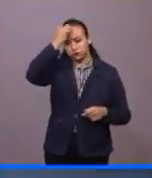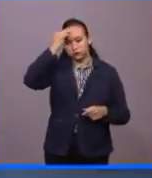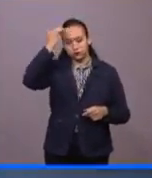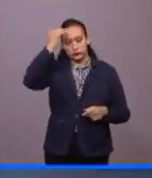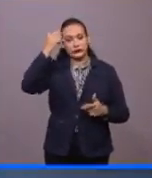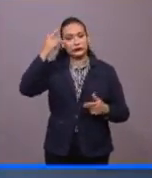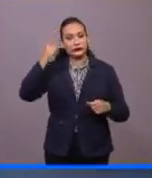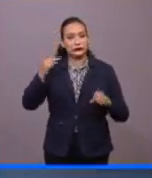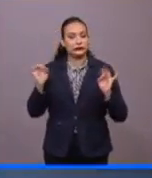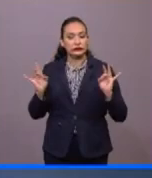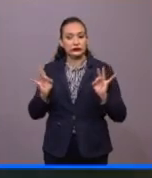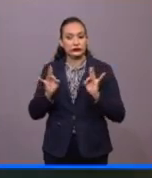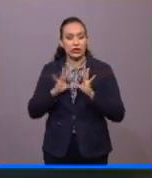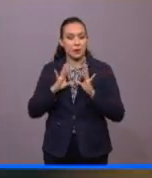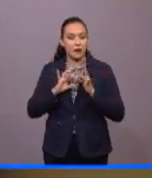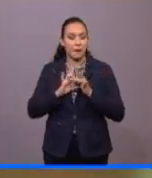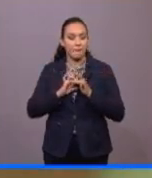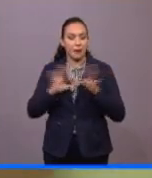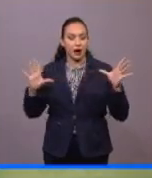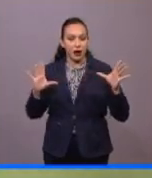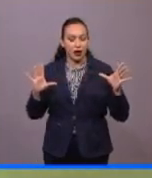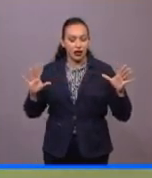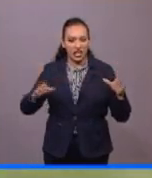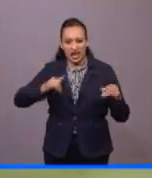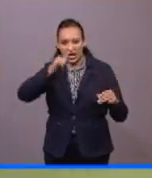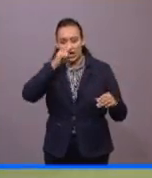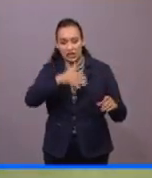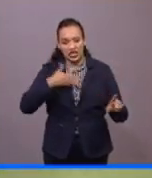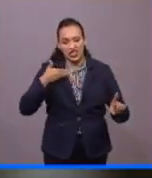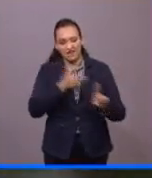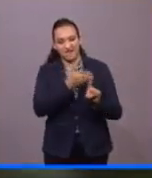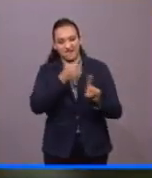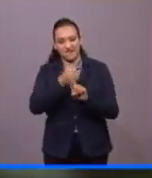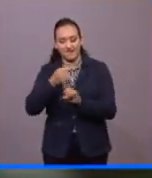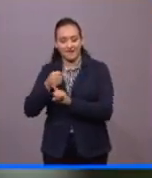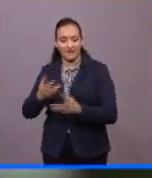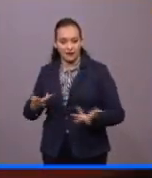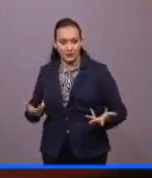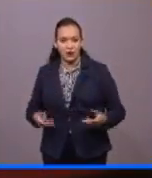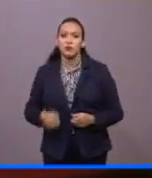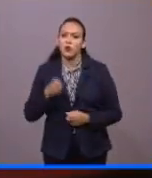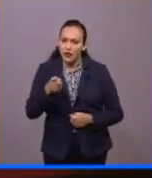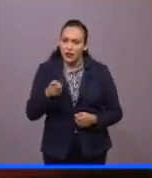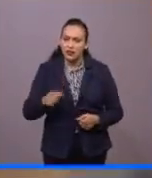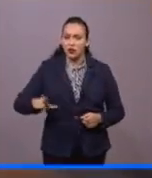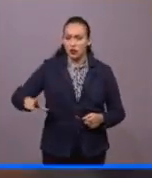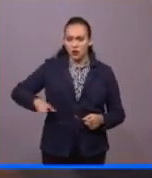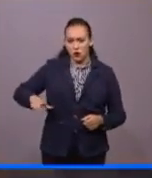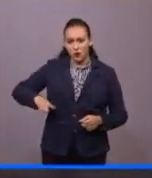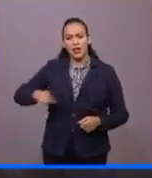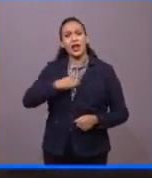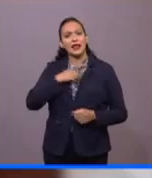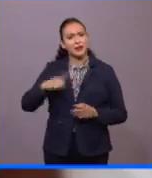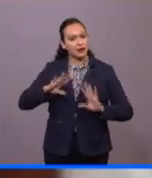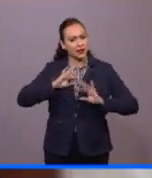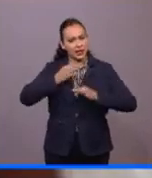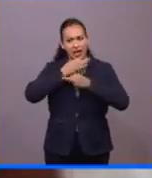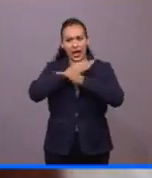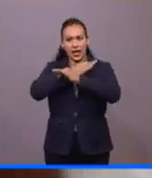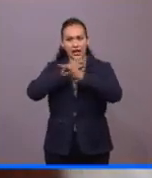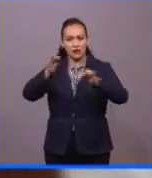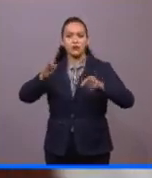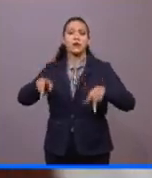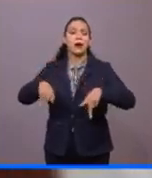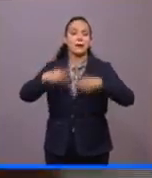ello hicieron un llamado a las autoridades a generar políticas para regular la disponibilidad del alcohol, sus horarios de publicidad y puntos de